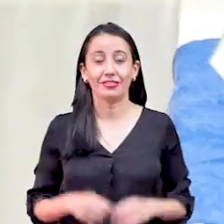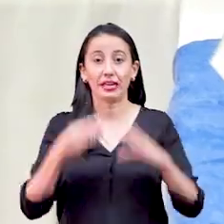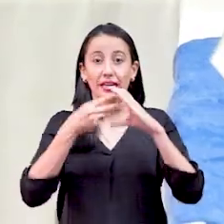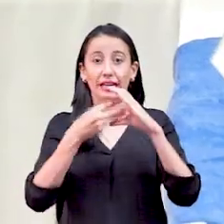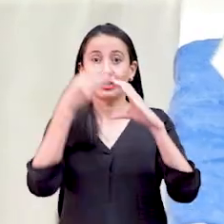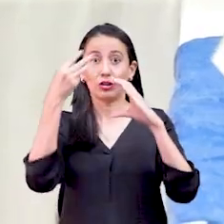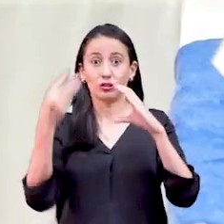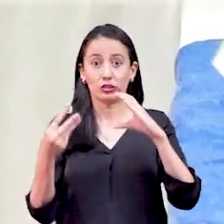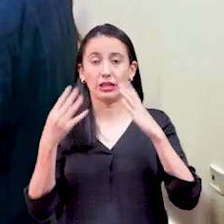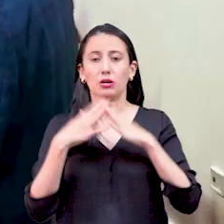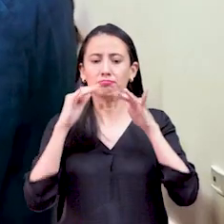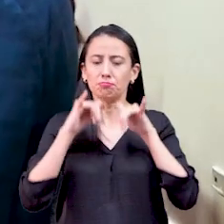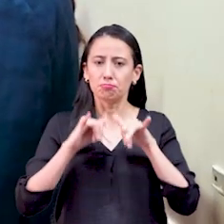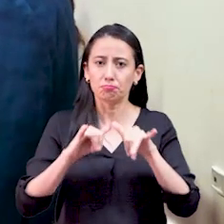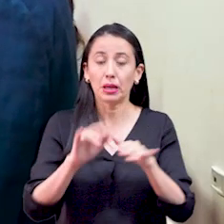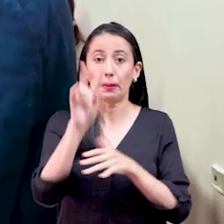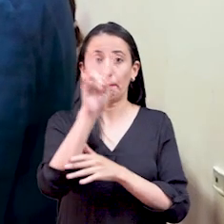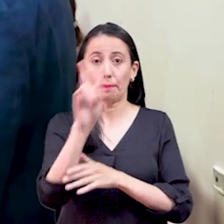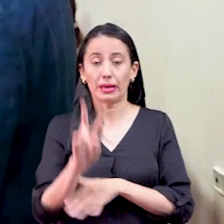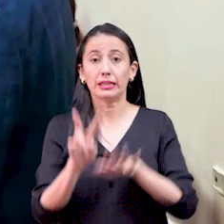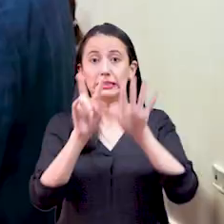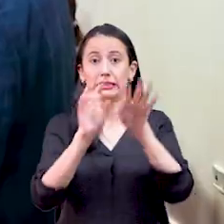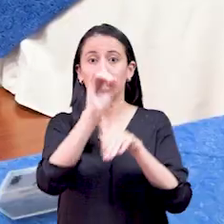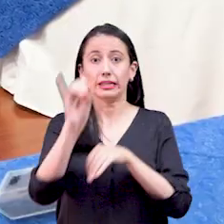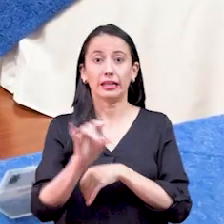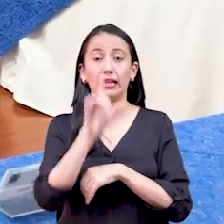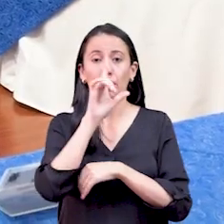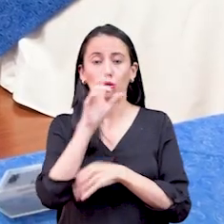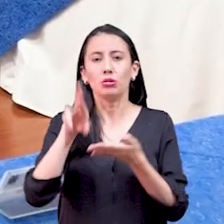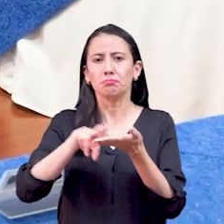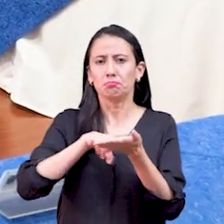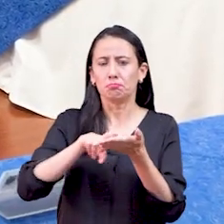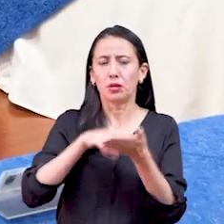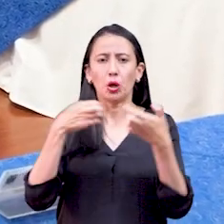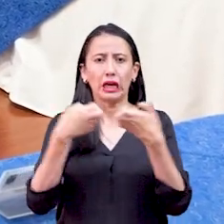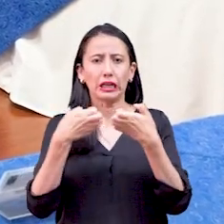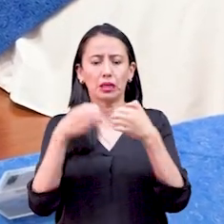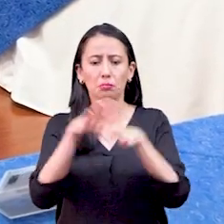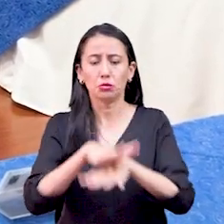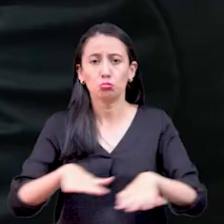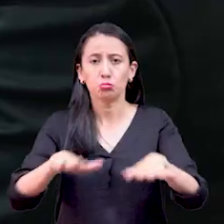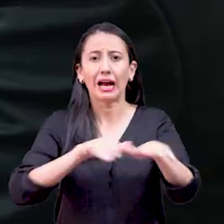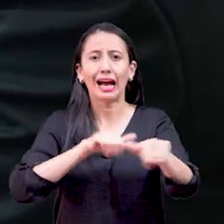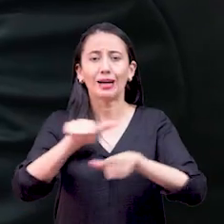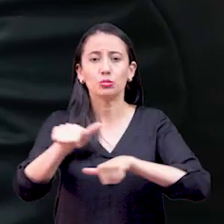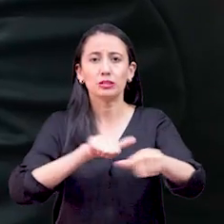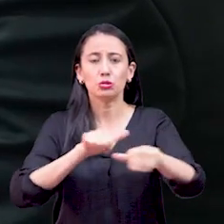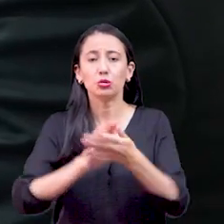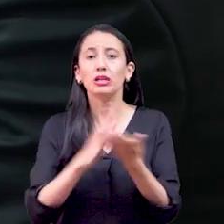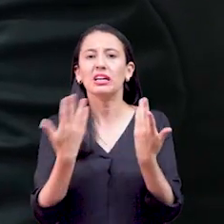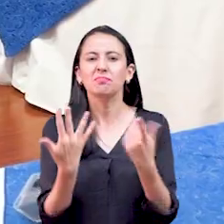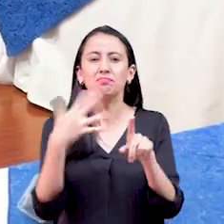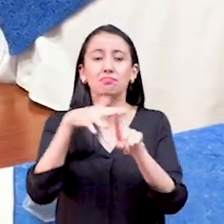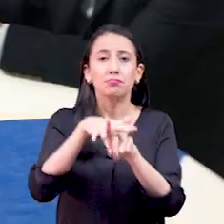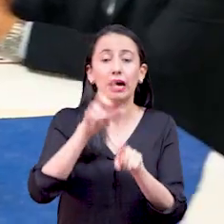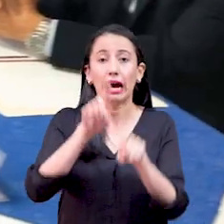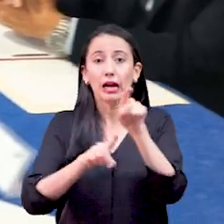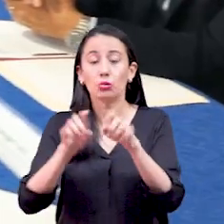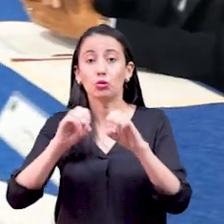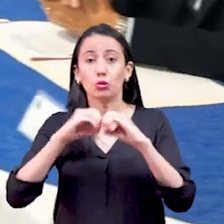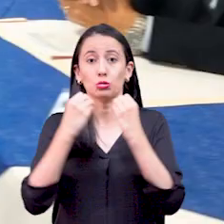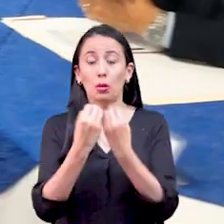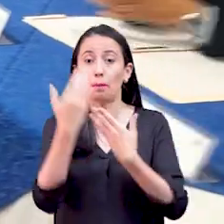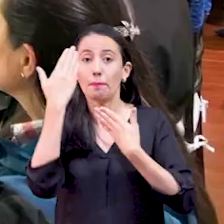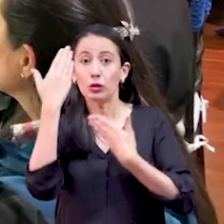El Consejo Nacional Electoral mantuvo este viernes 7 de julio un taller con el equipo general de auditoría, integrado por delegados de las